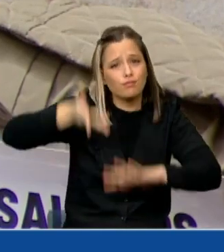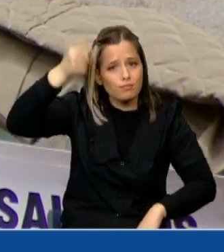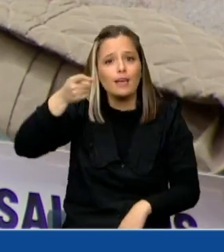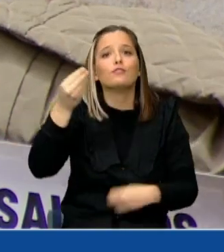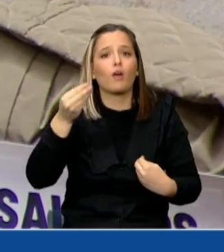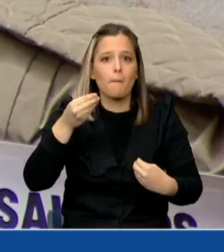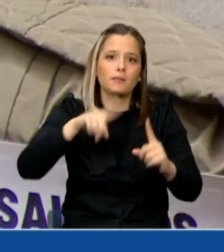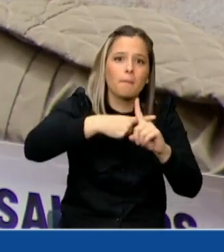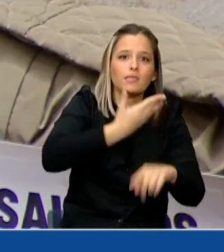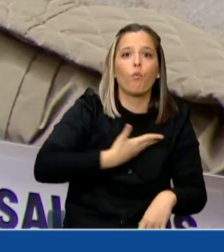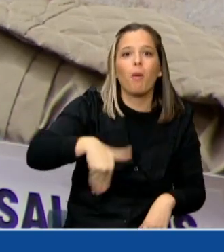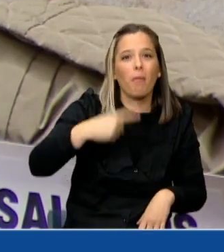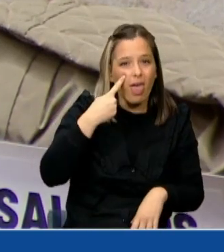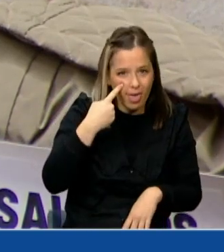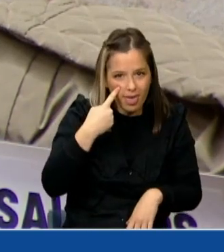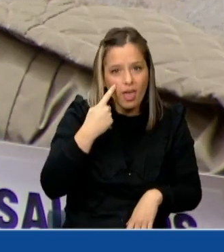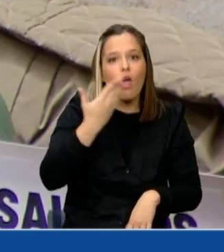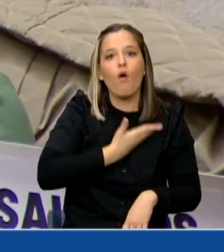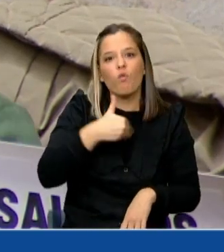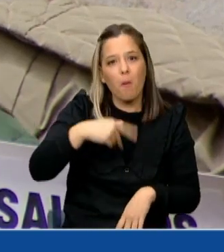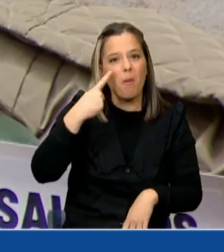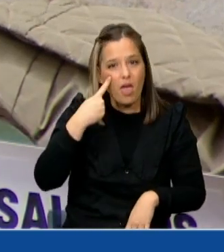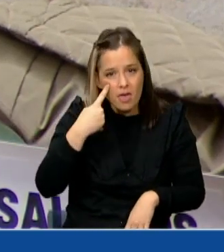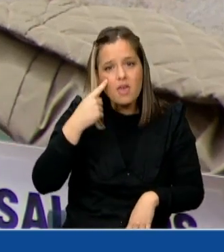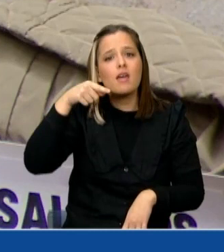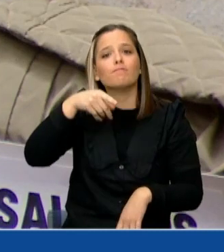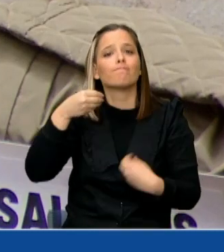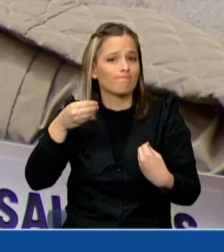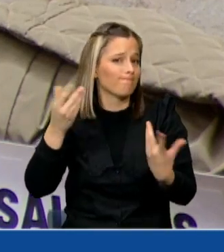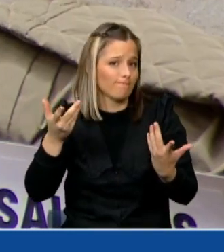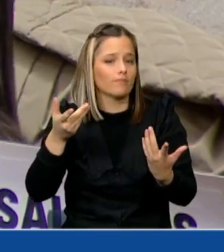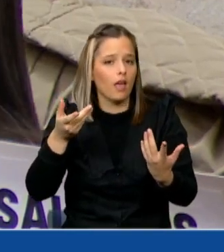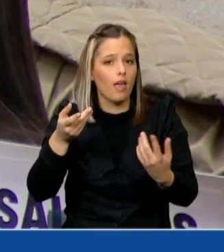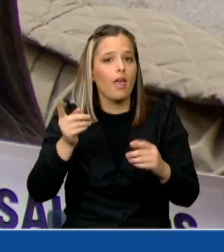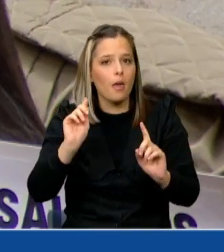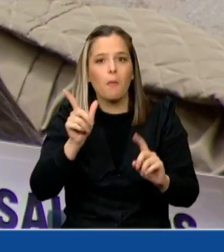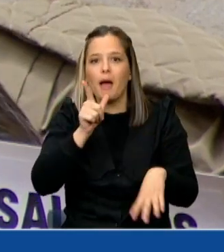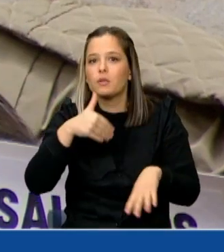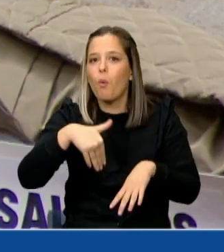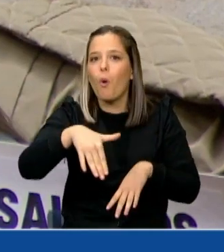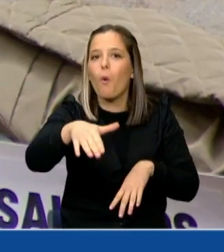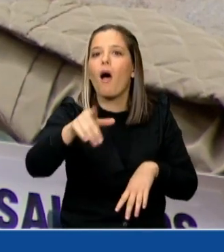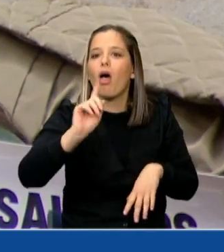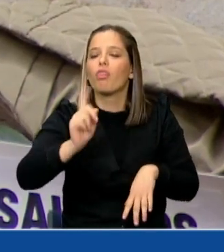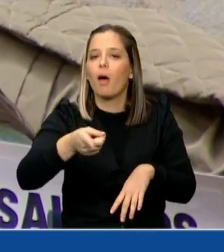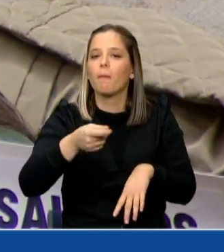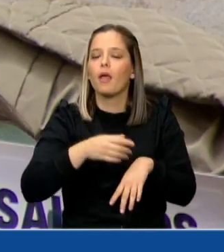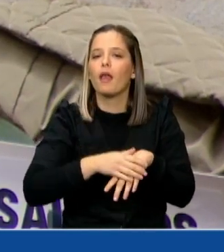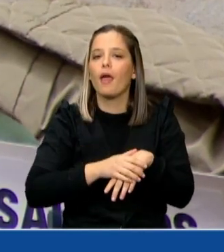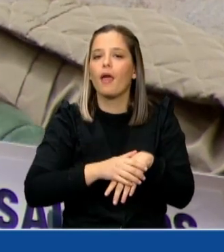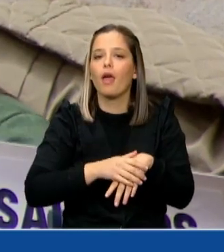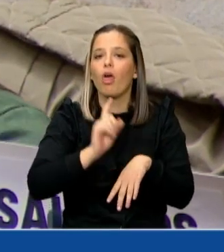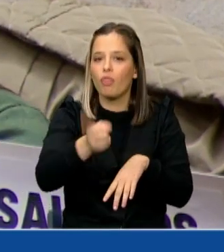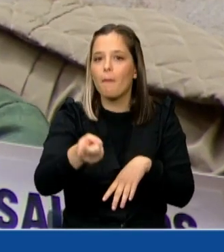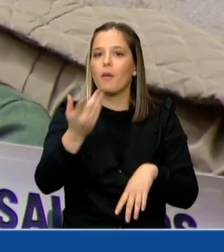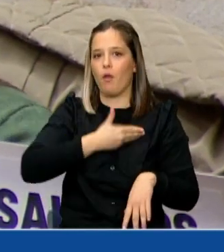va nuevamente por séptima vez a su meca, que es Washington, claramente va a recibir el mismo apriete por